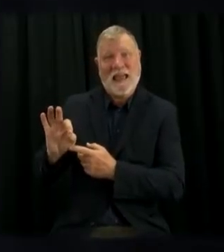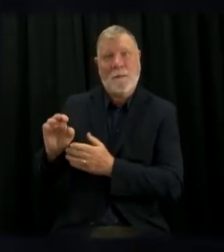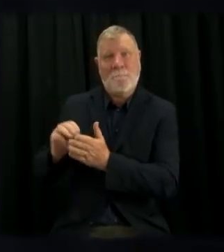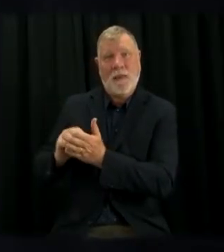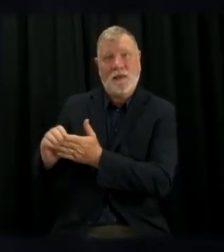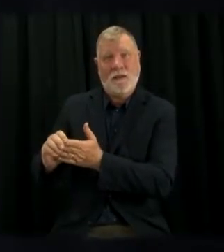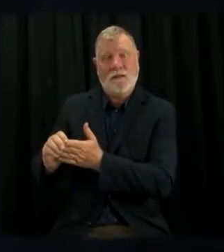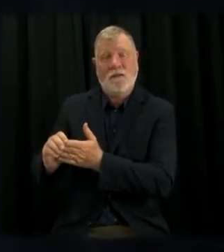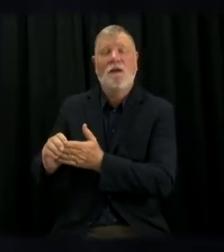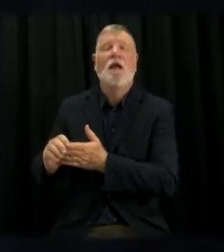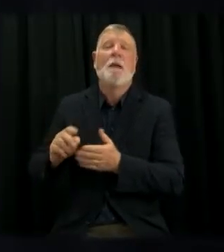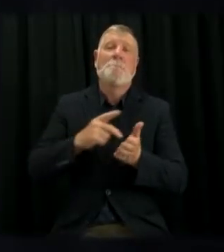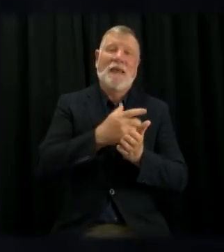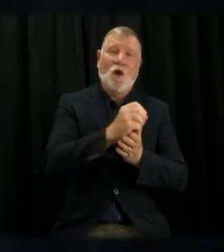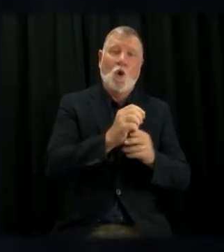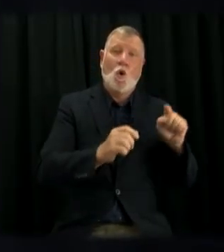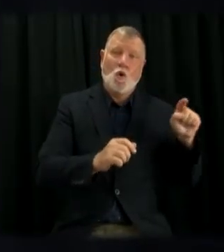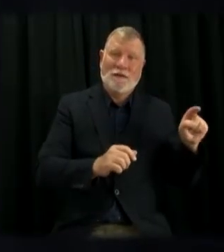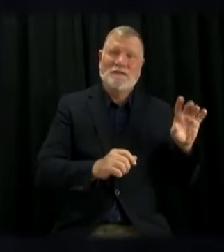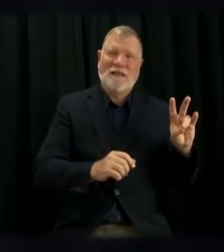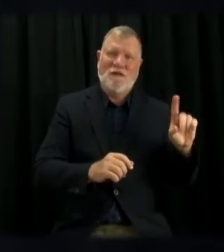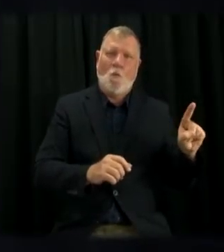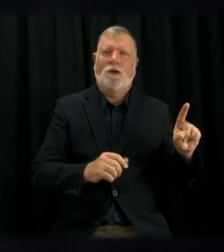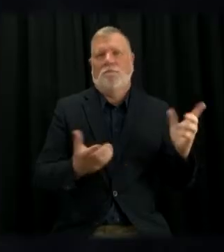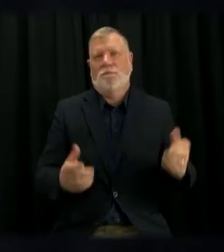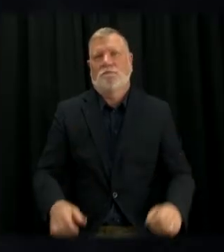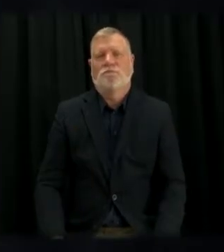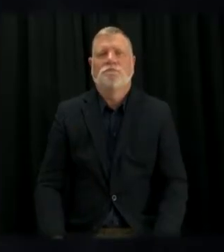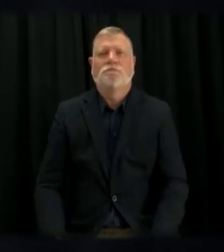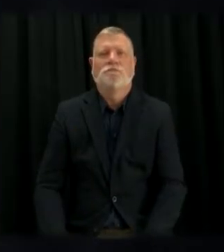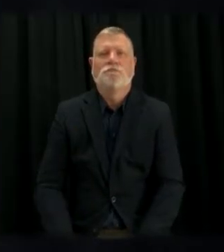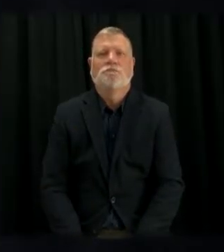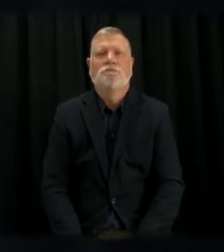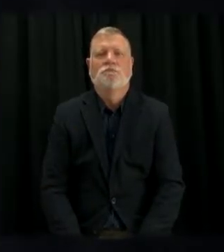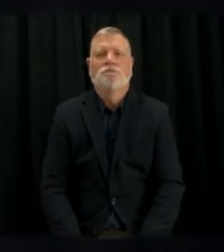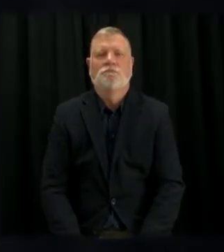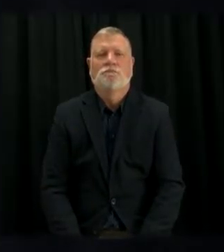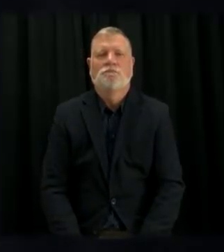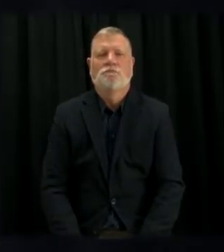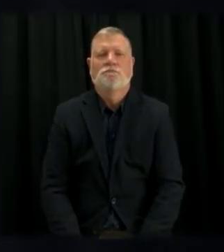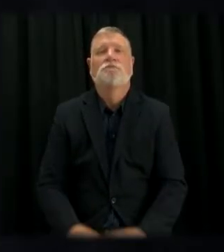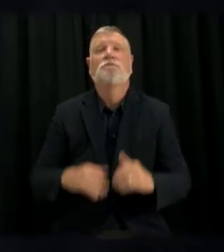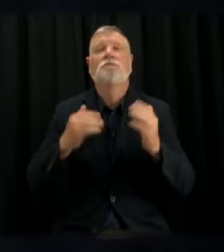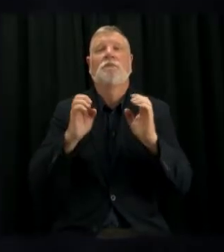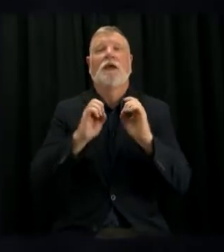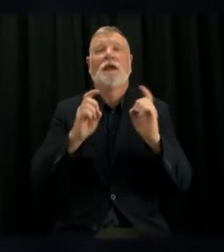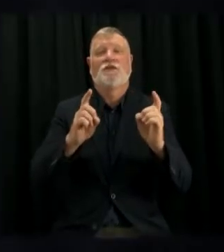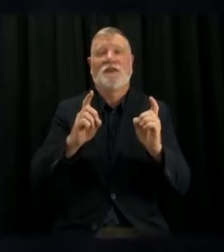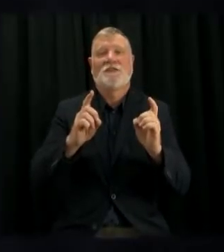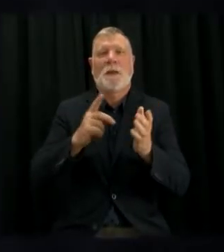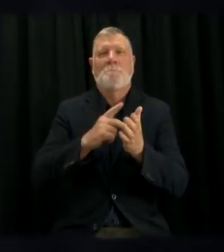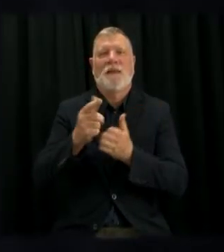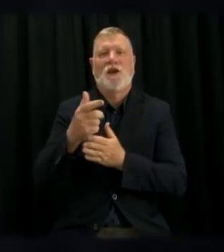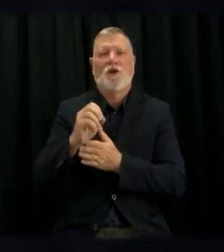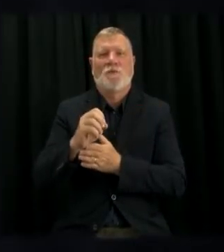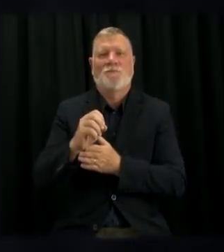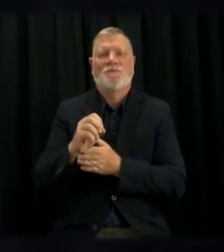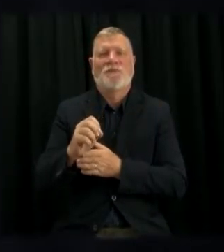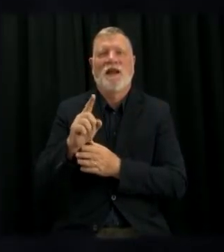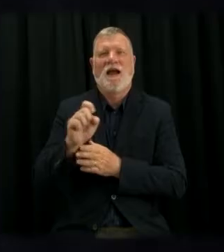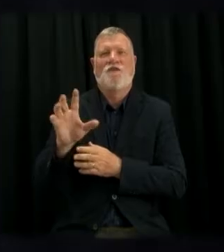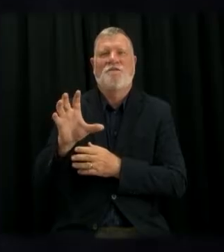millones para nómina y 71 para retiro. La próxima pregunta, el retiro de